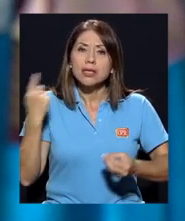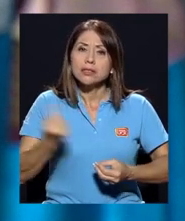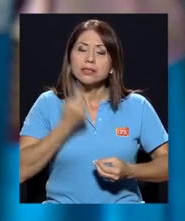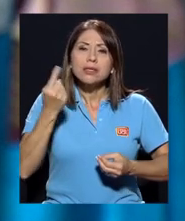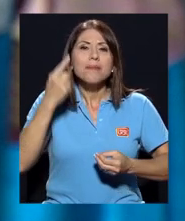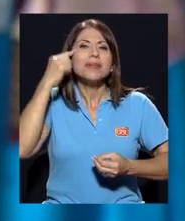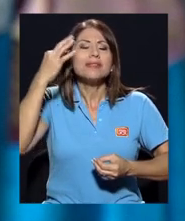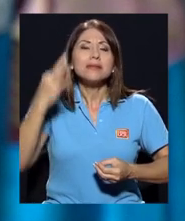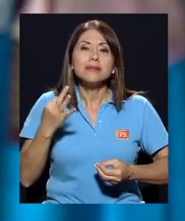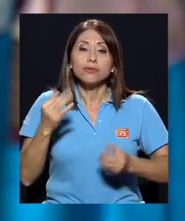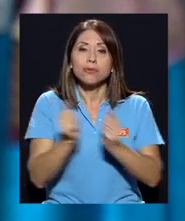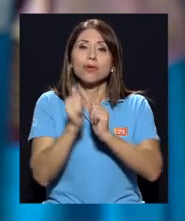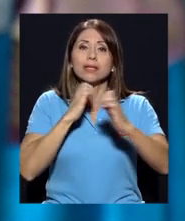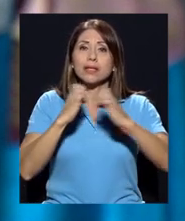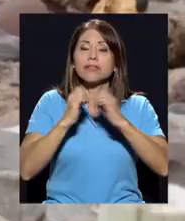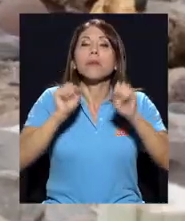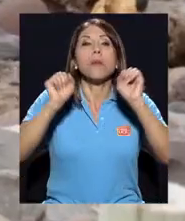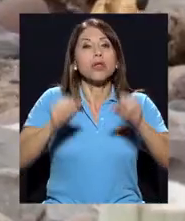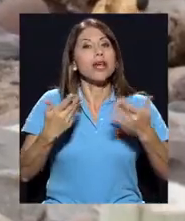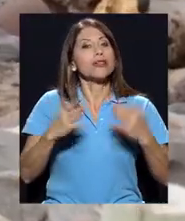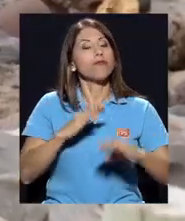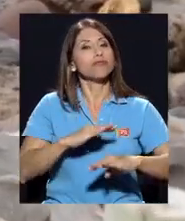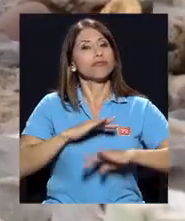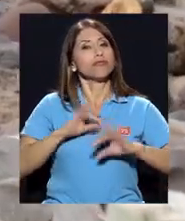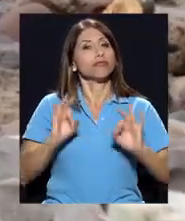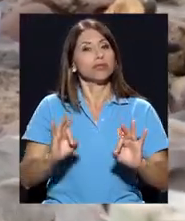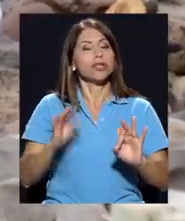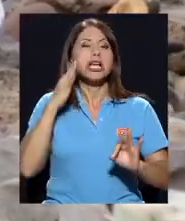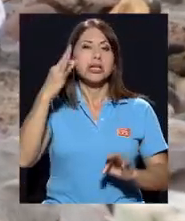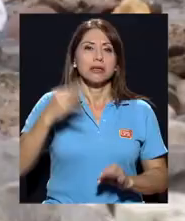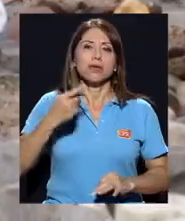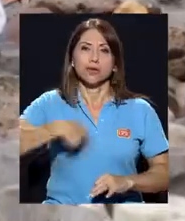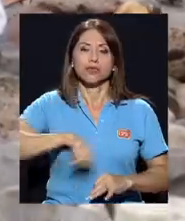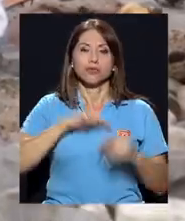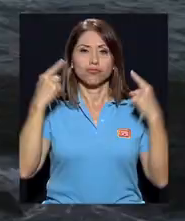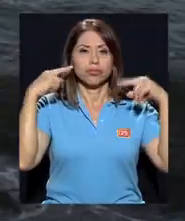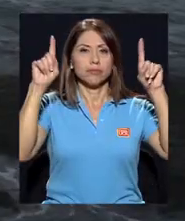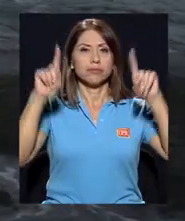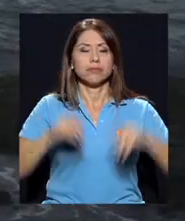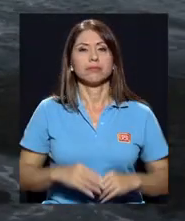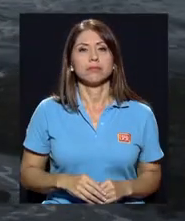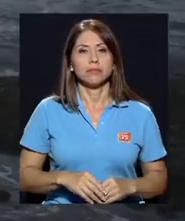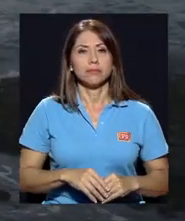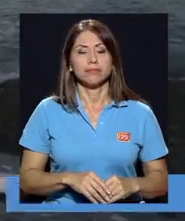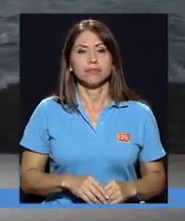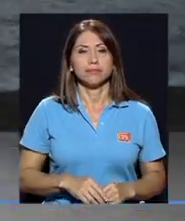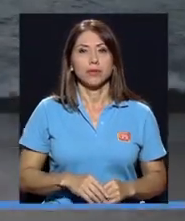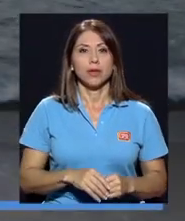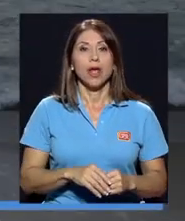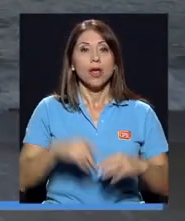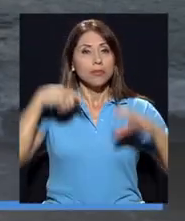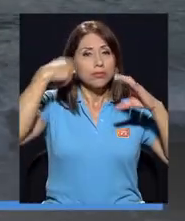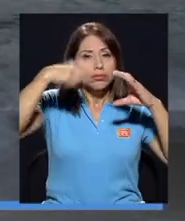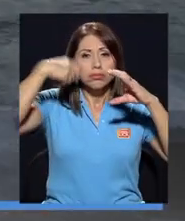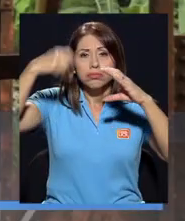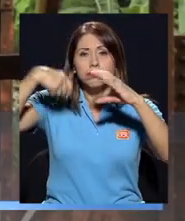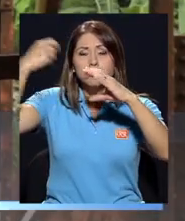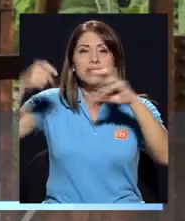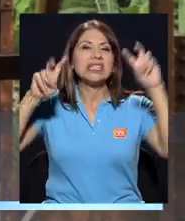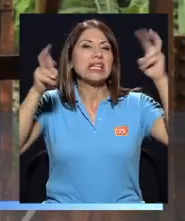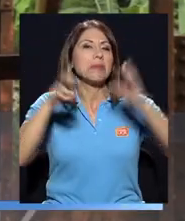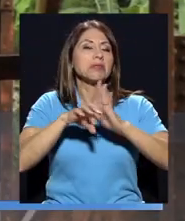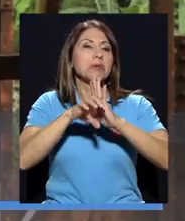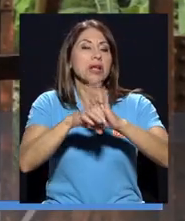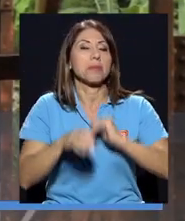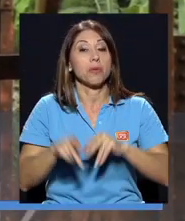llenando esos vacíos y creo que en gran medida lo hemos logrado los documentales abarcan temas como